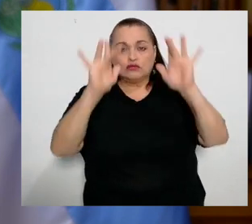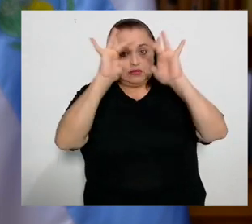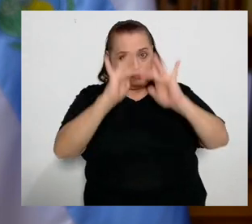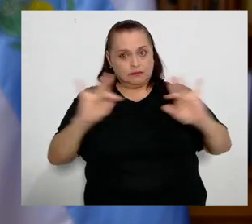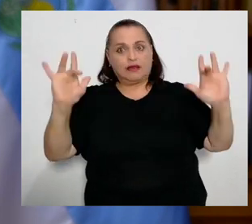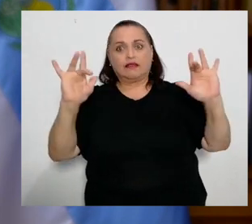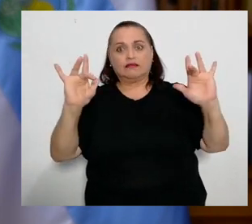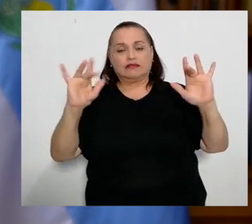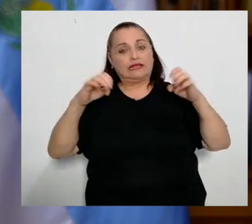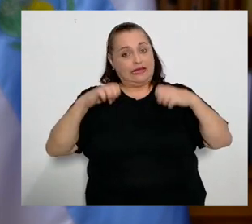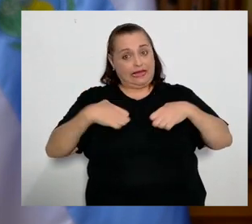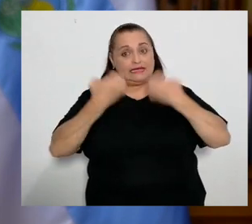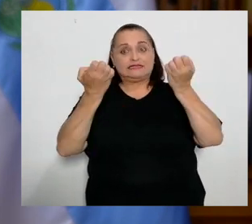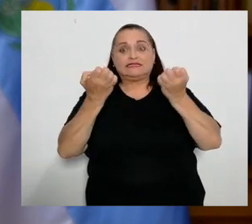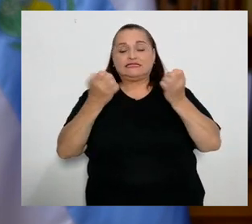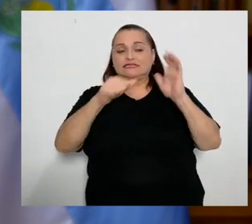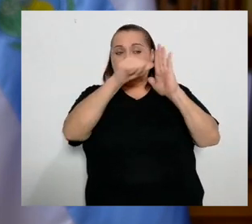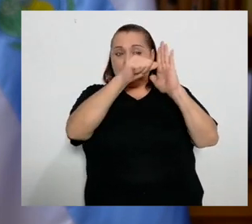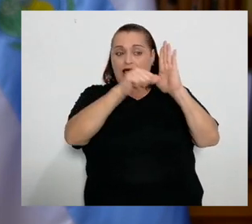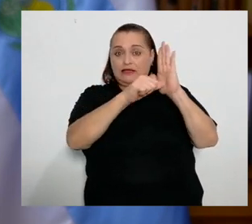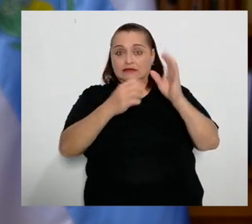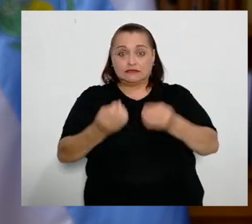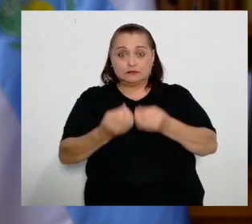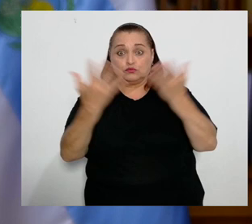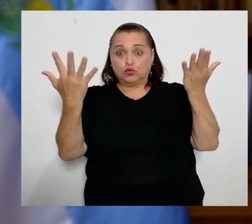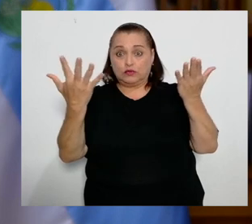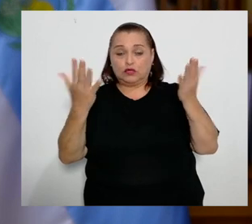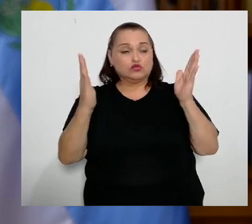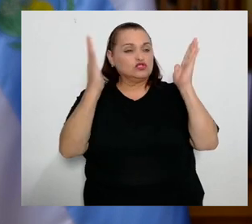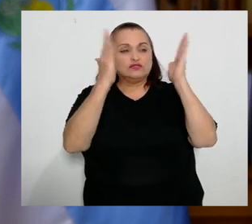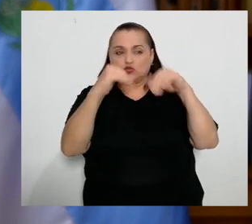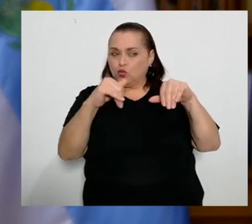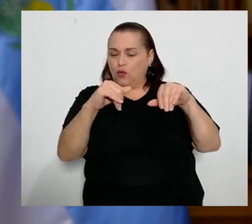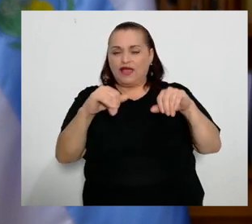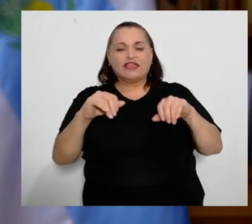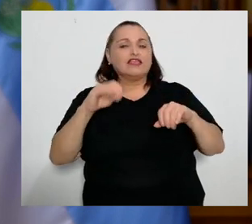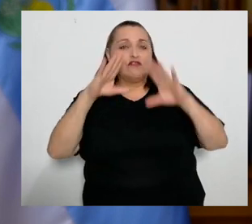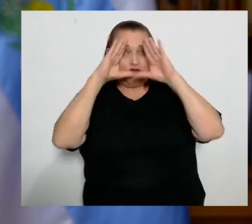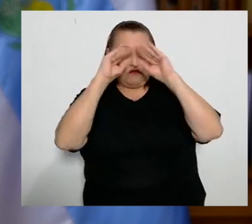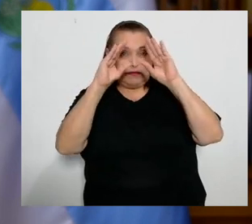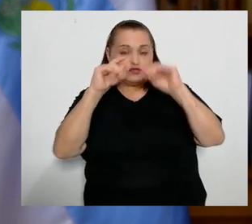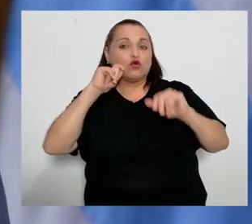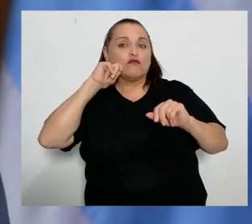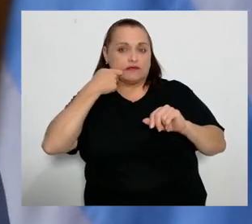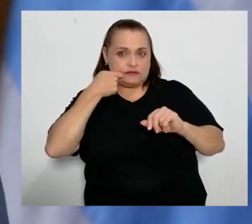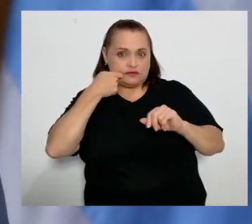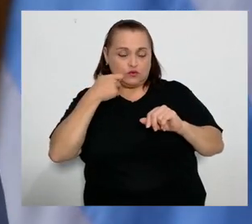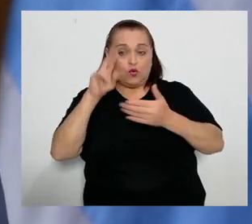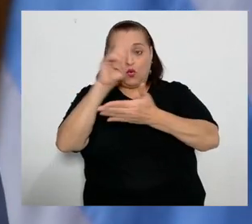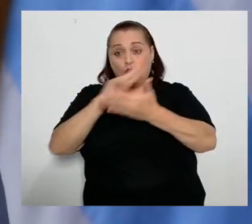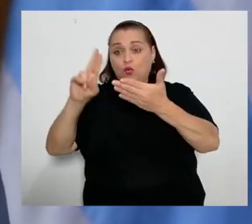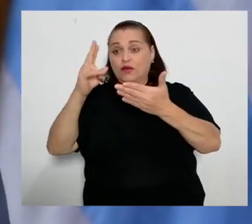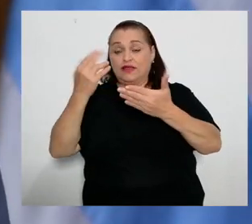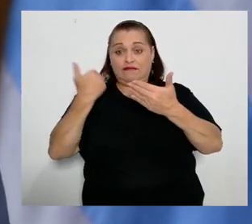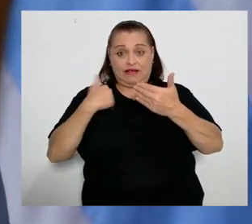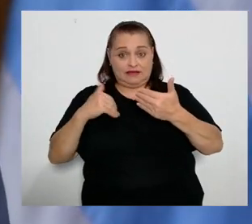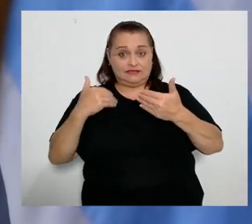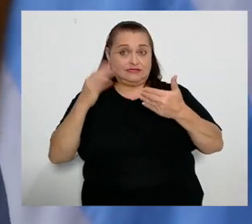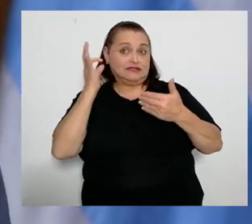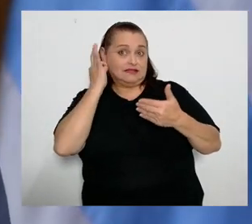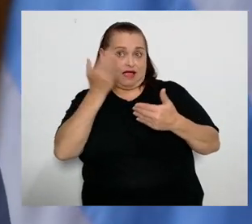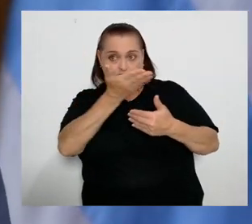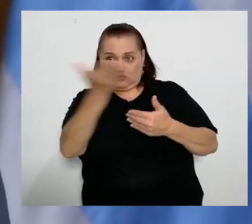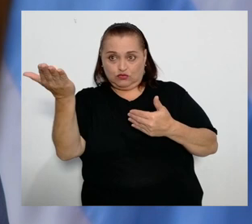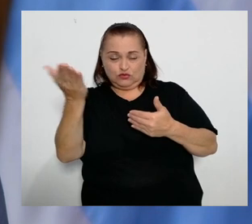transparente donde existan actas públicas y no haya información confidencial universitarios y